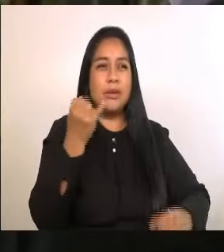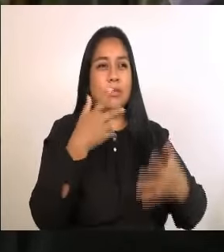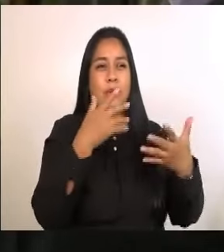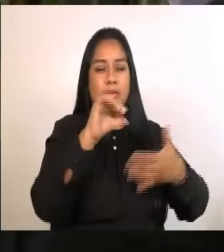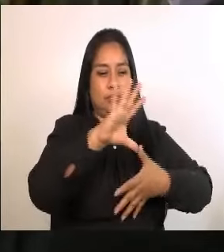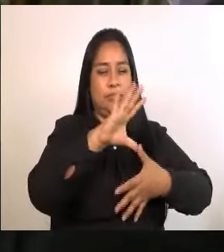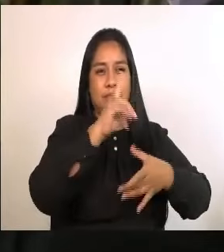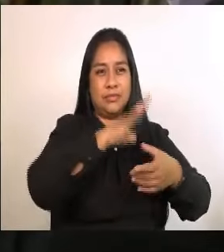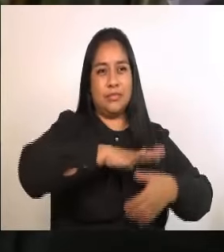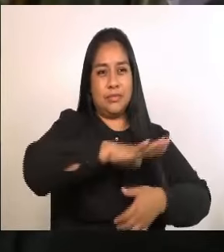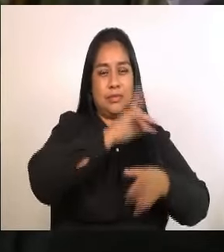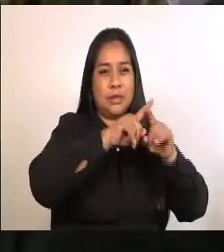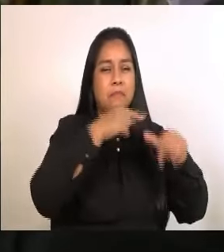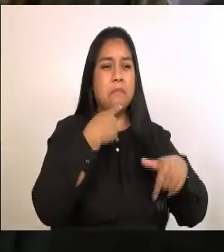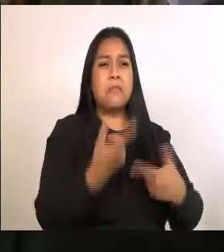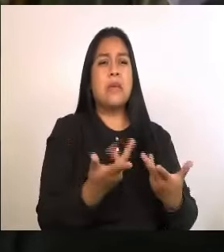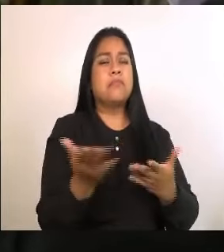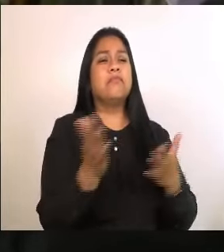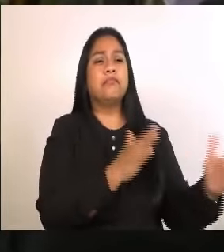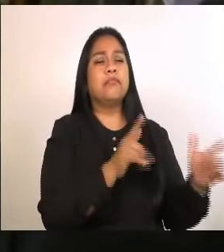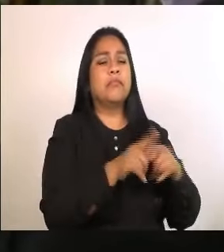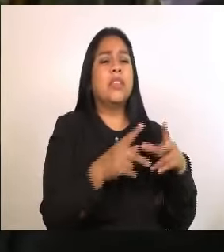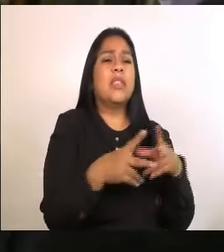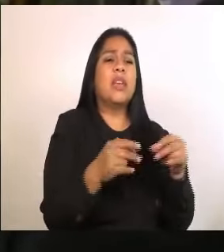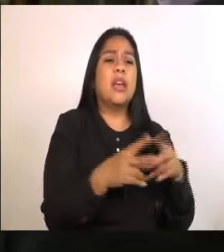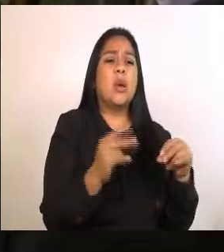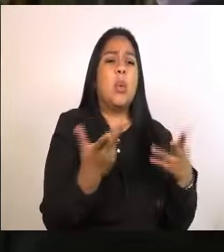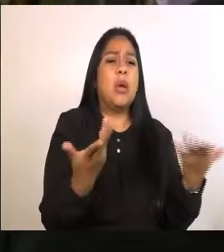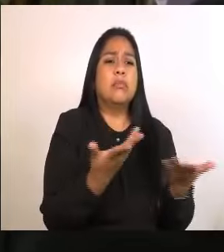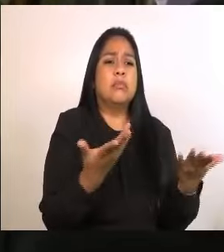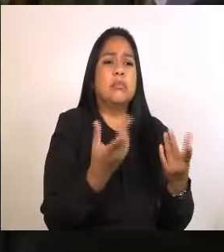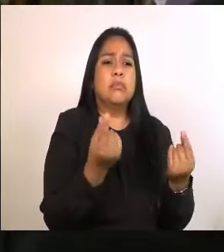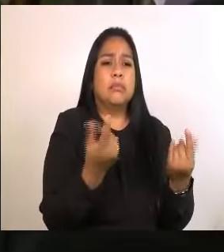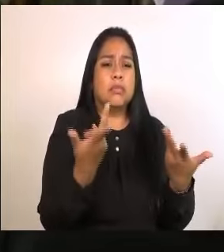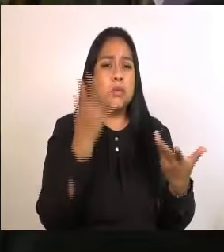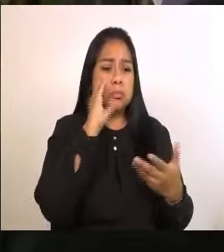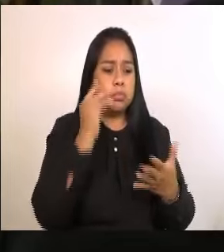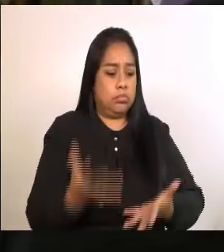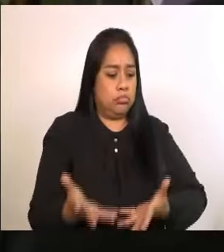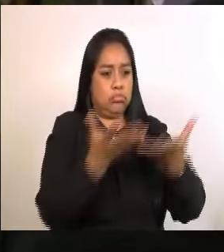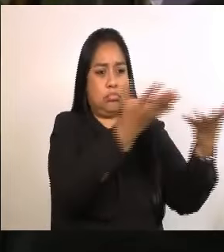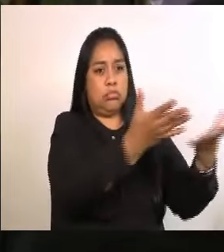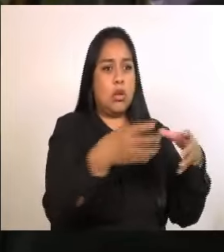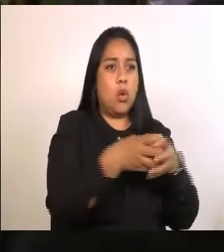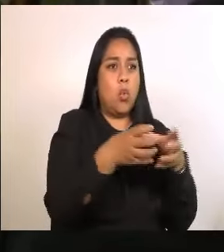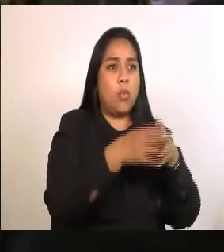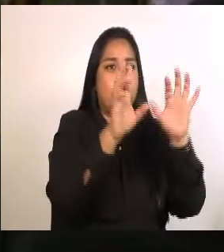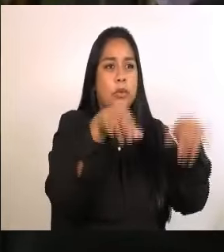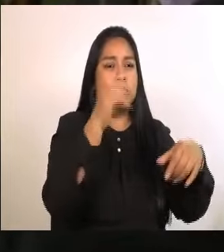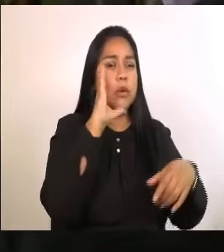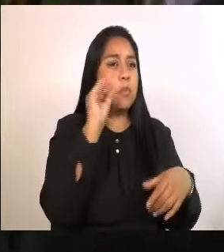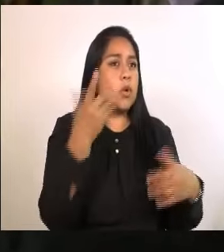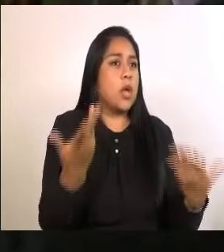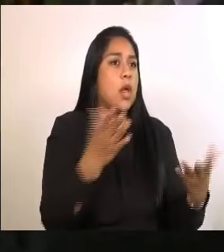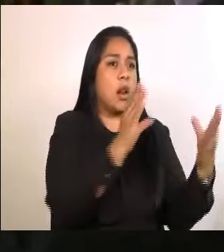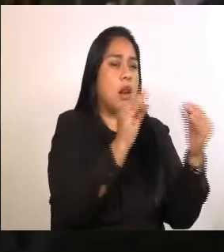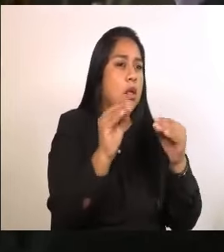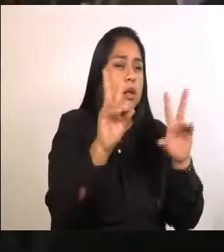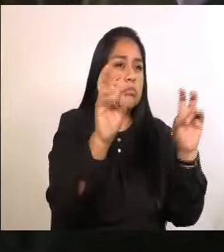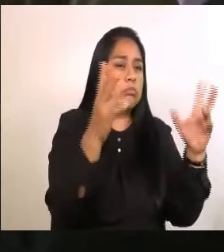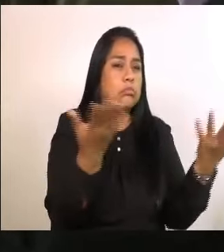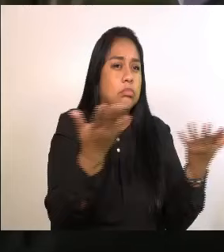una tercera, ¿qué gana Nicaragua con entregar a estos presos políticos? Quisiera saber, al menos en cuanto a la negociación, ¿en qué